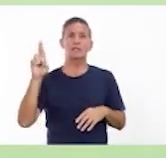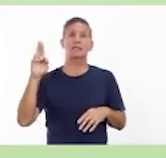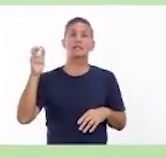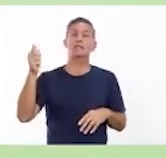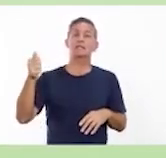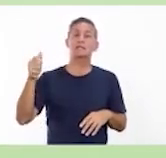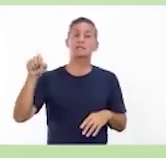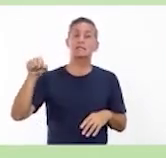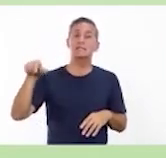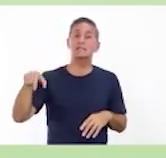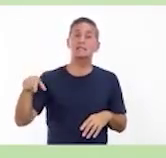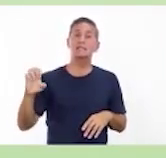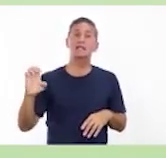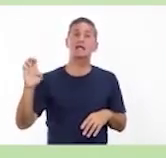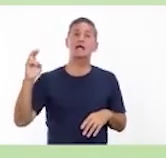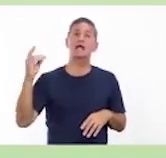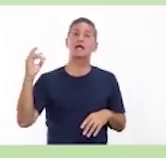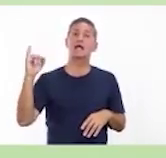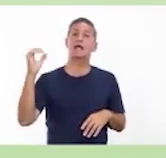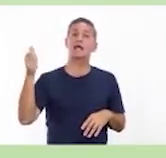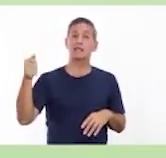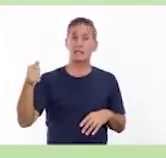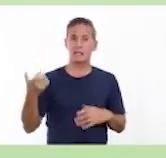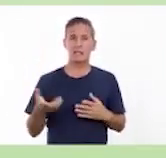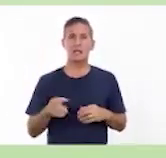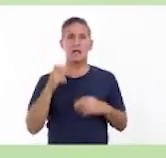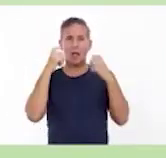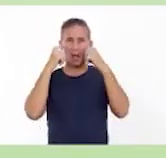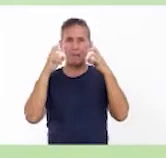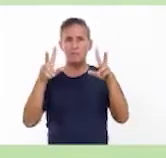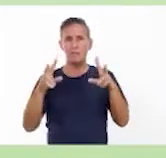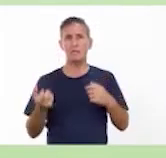más significativos sobre la vida de William Shakespeare.